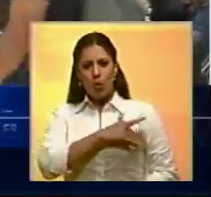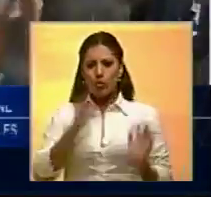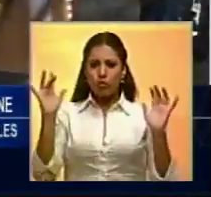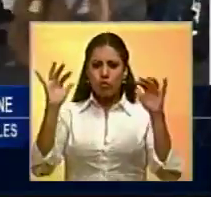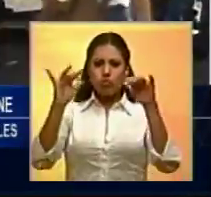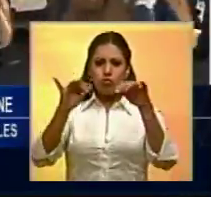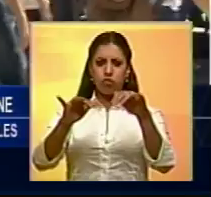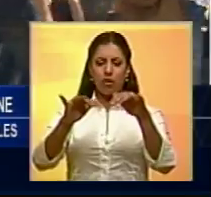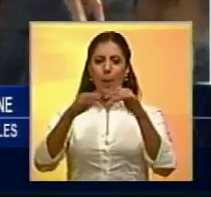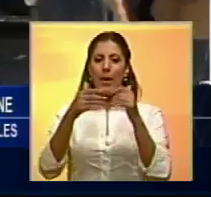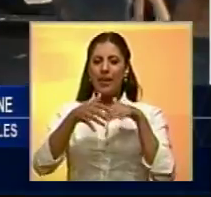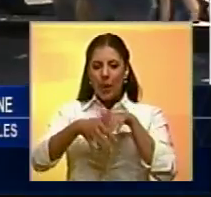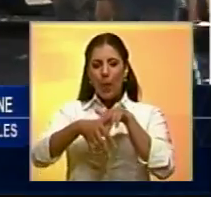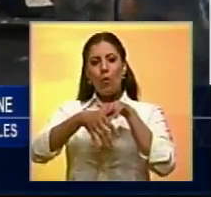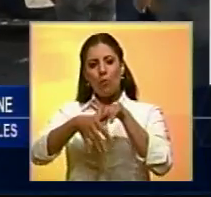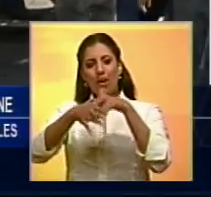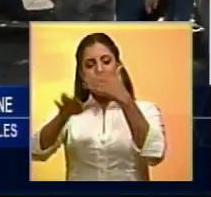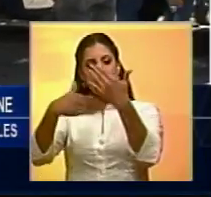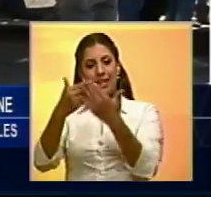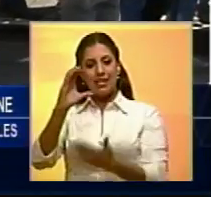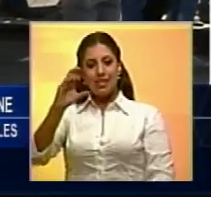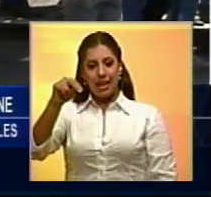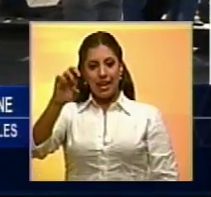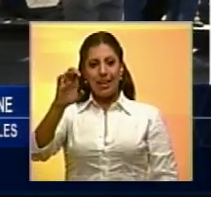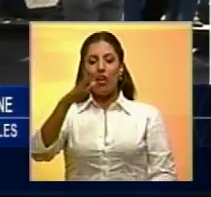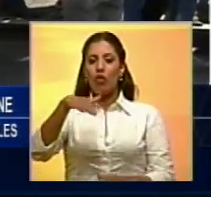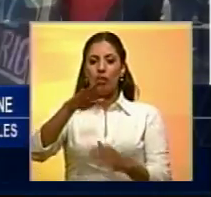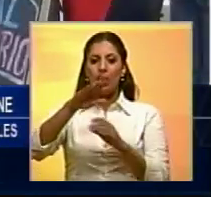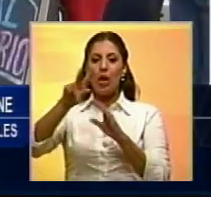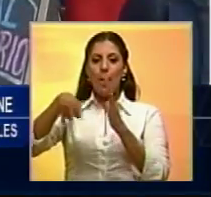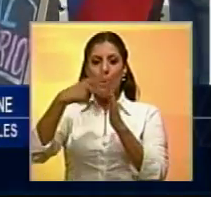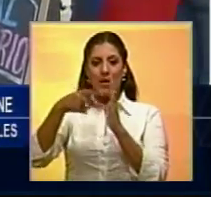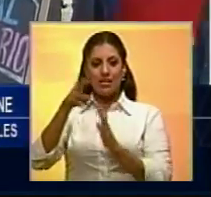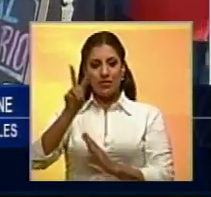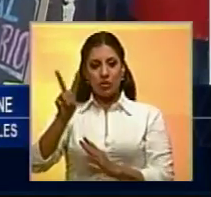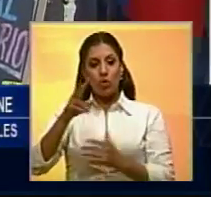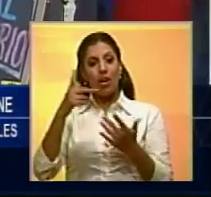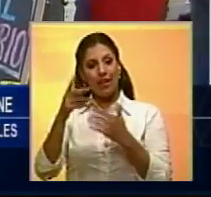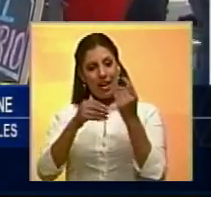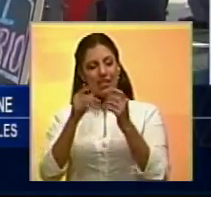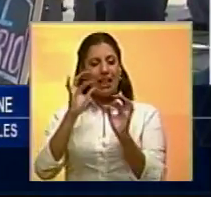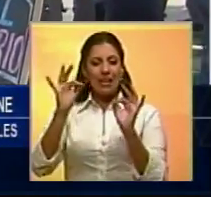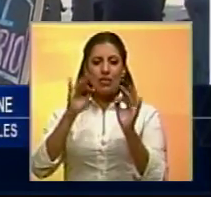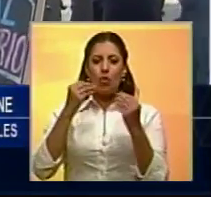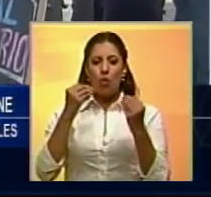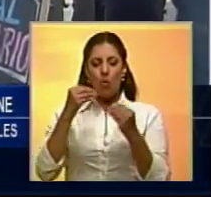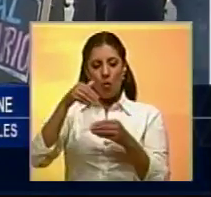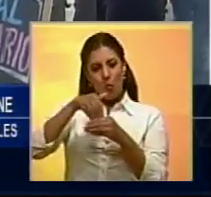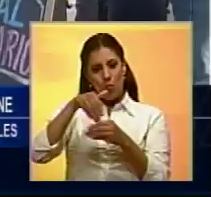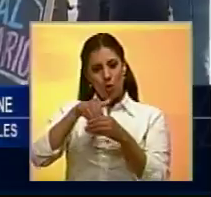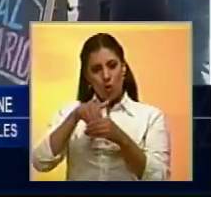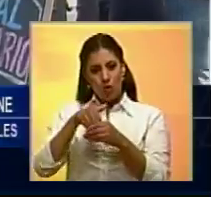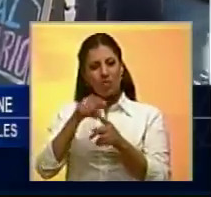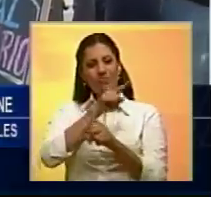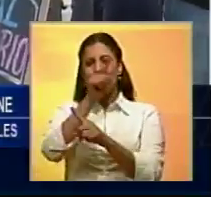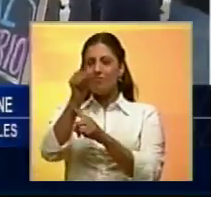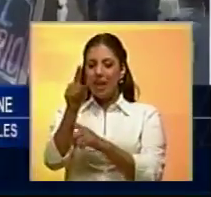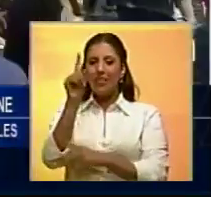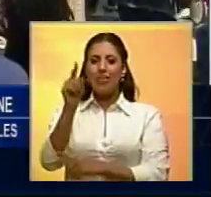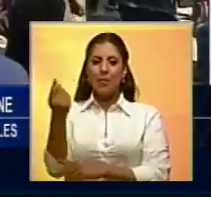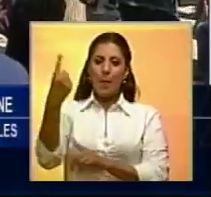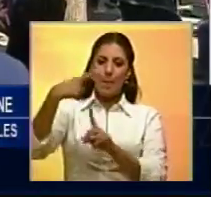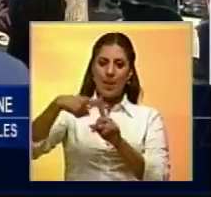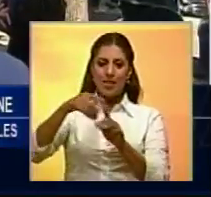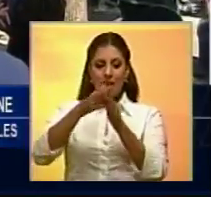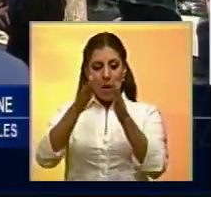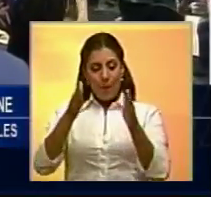se concentraron para movilizarse hasta el CNE de Plaza Venezuela. Ellos realizarán un simulacro de elecciones. Exigen además a